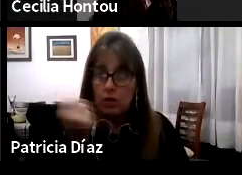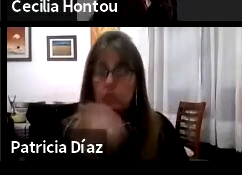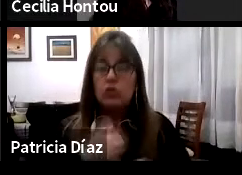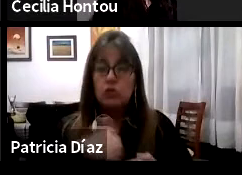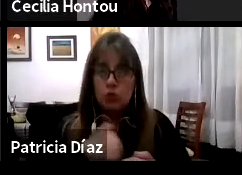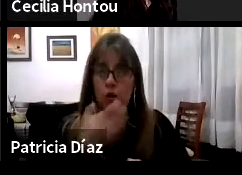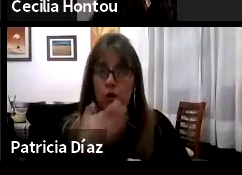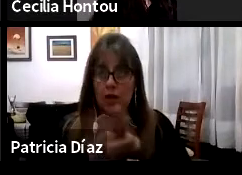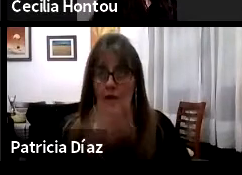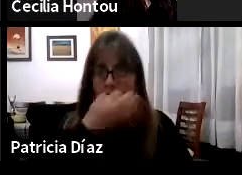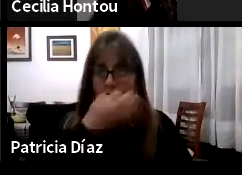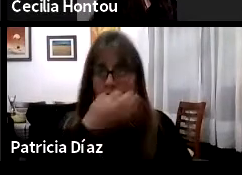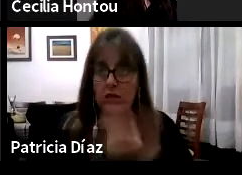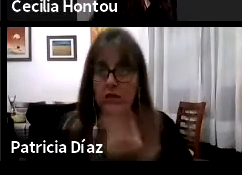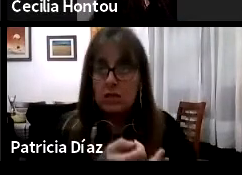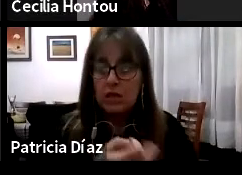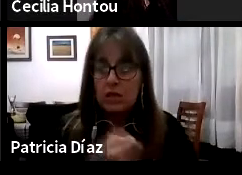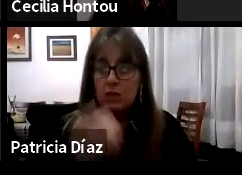que personalmente